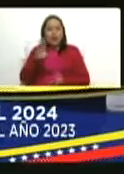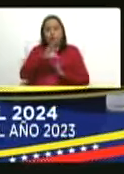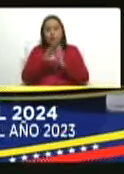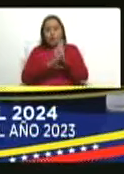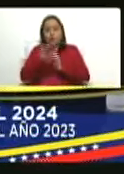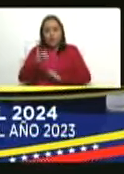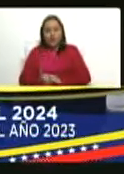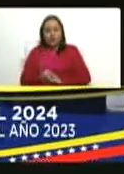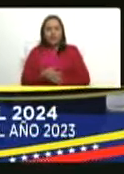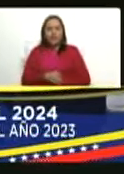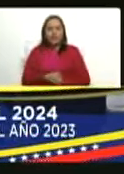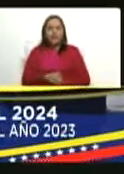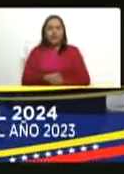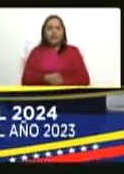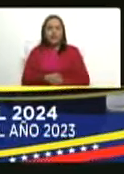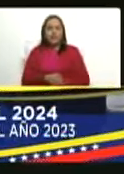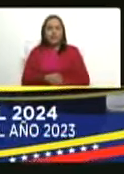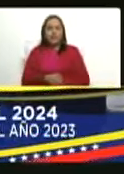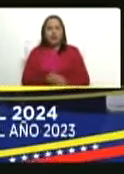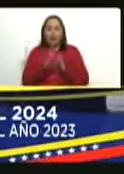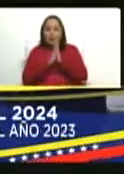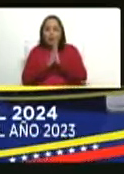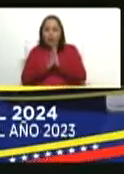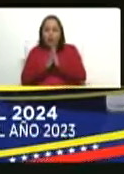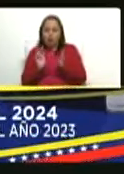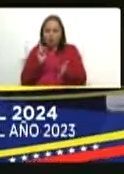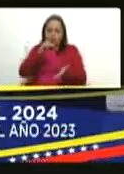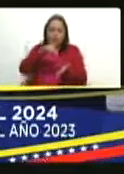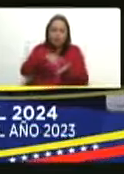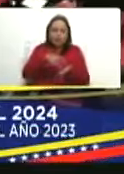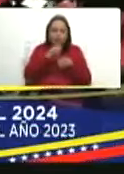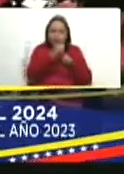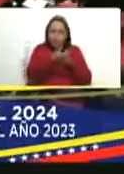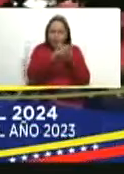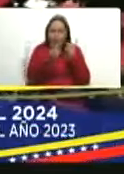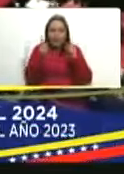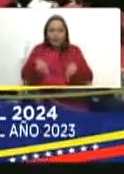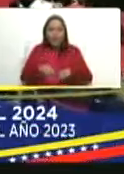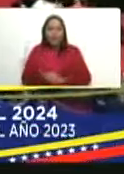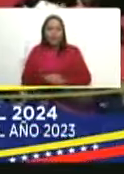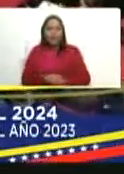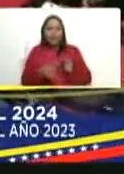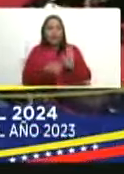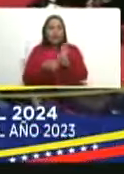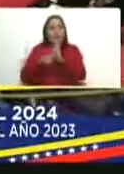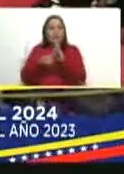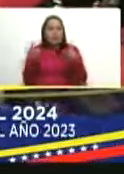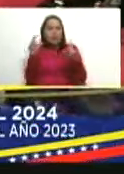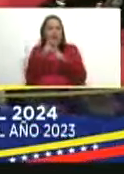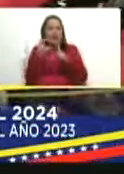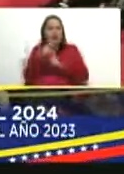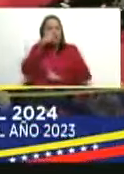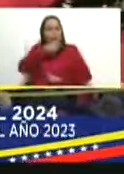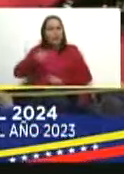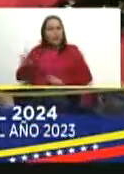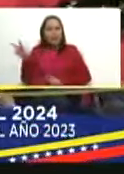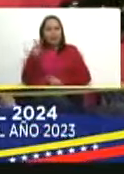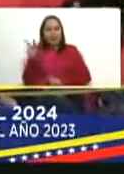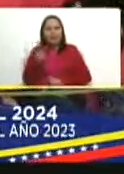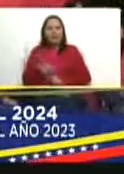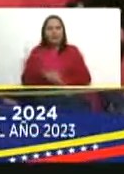de Venezuela, para que se dirija al podio de oradores y transmita unas palabras al pueblo